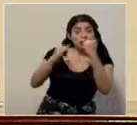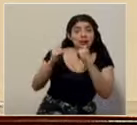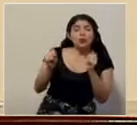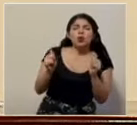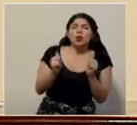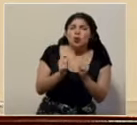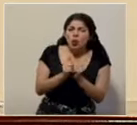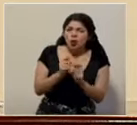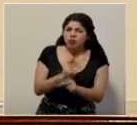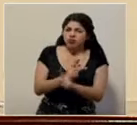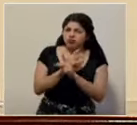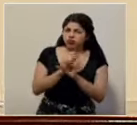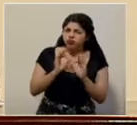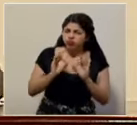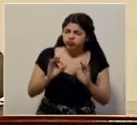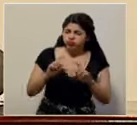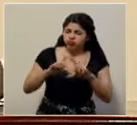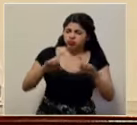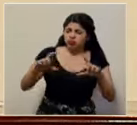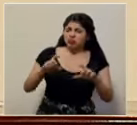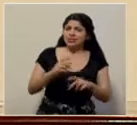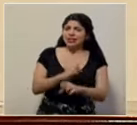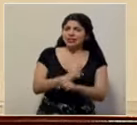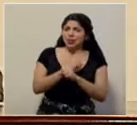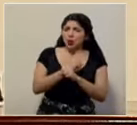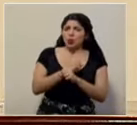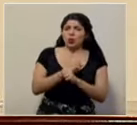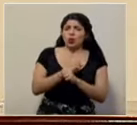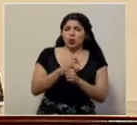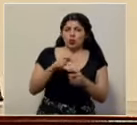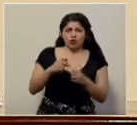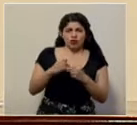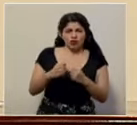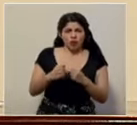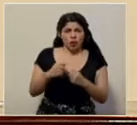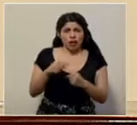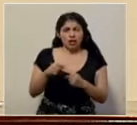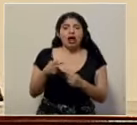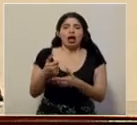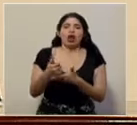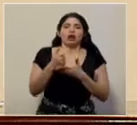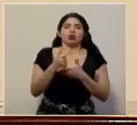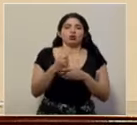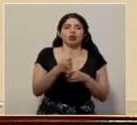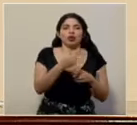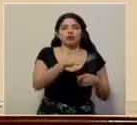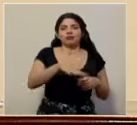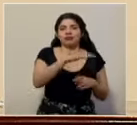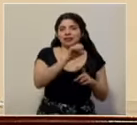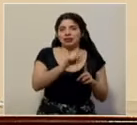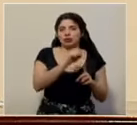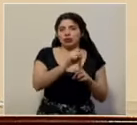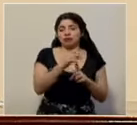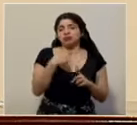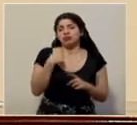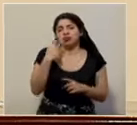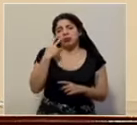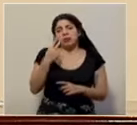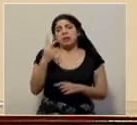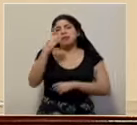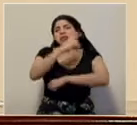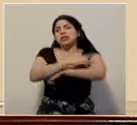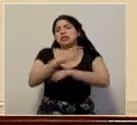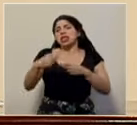por pólizas internacionales que sean sólidas, también va a ir corrigiendo esa situación. Yo diría que es un asunto de